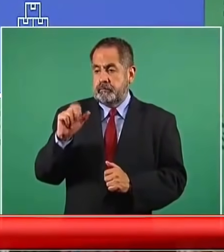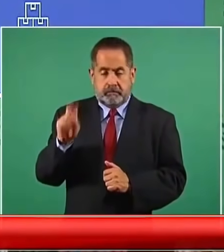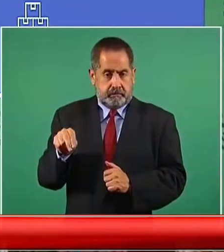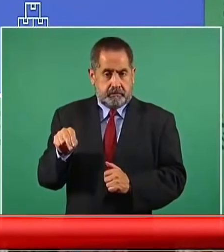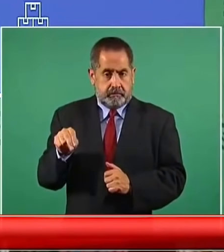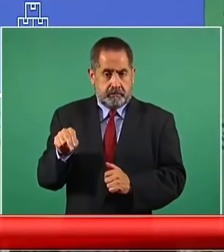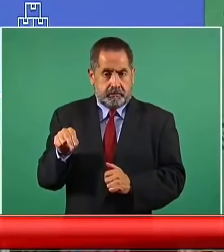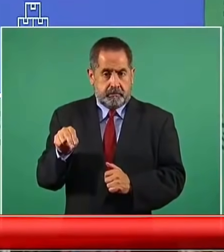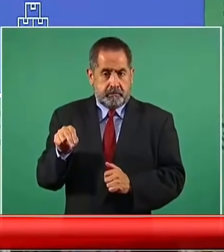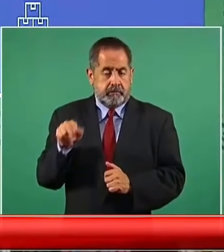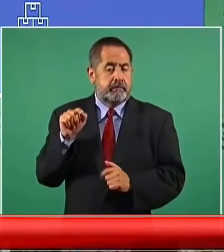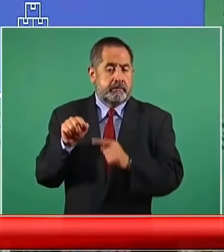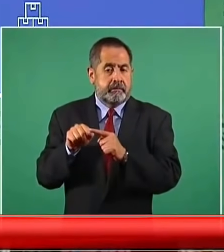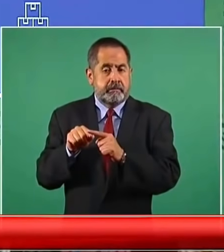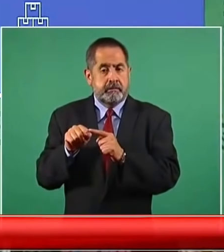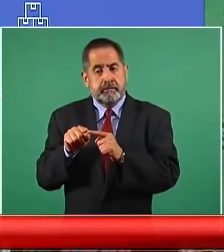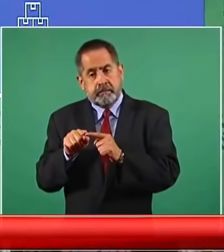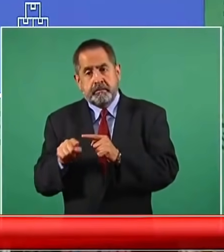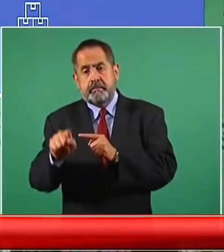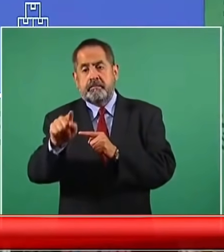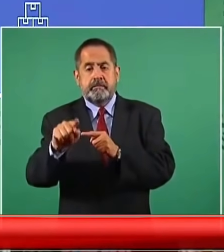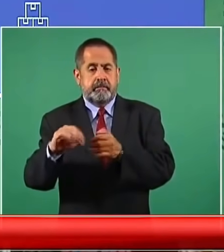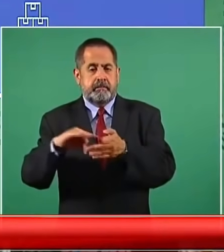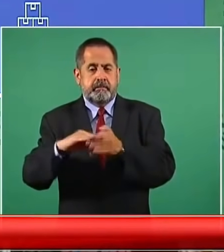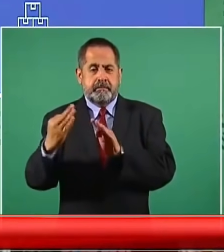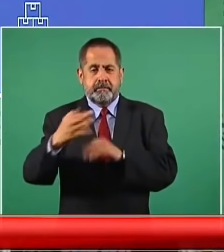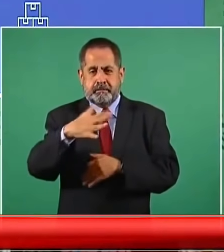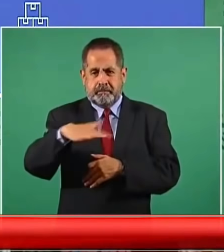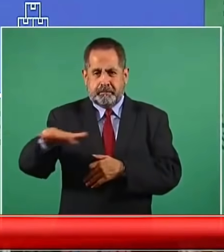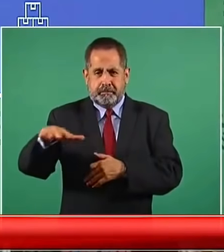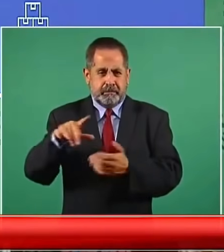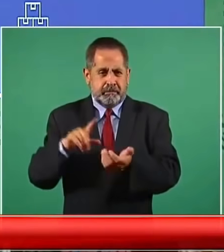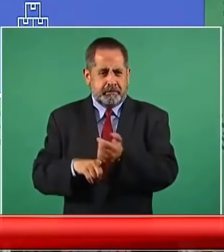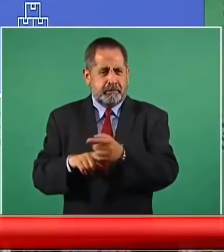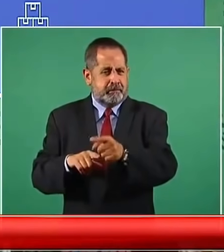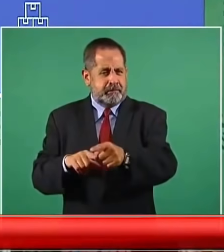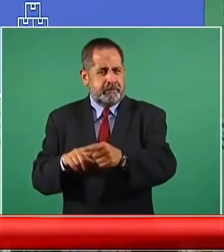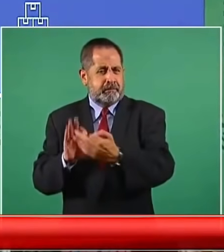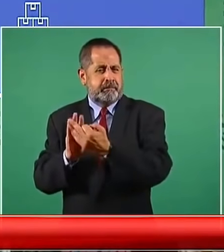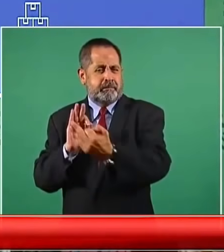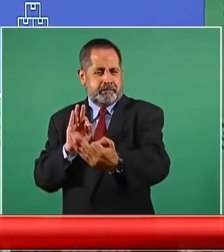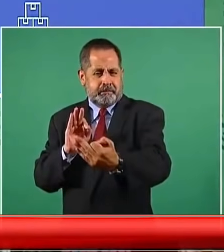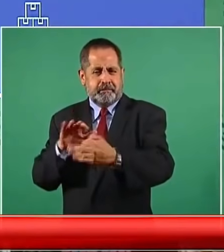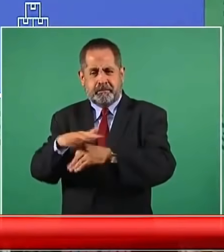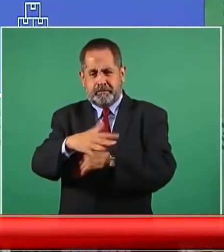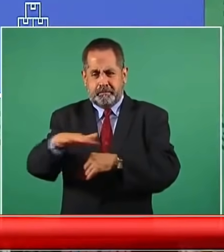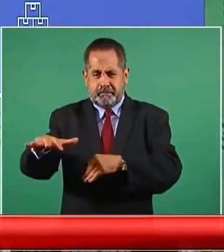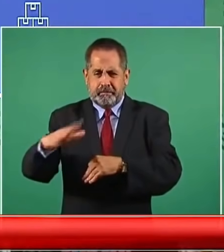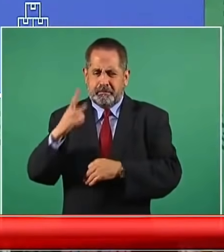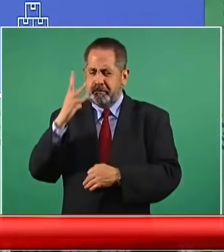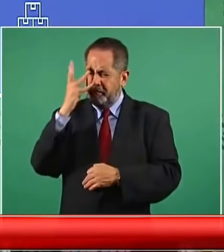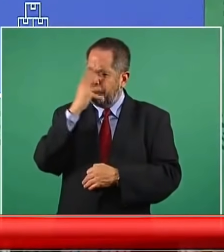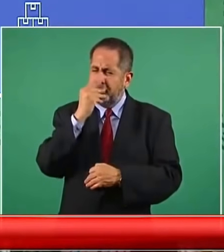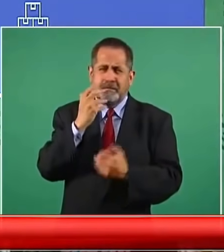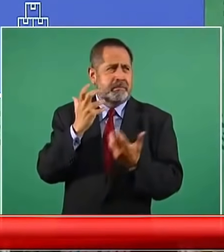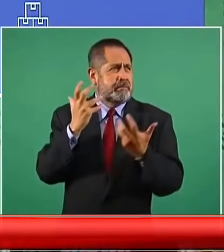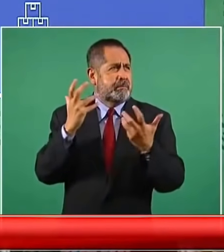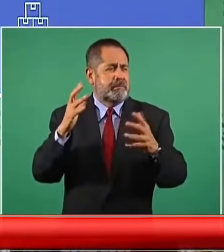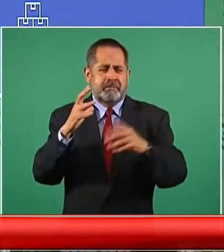que lleva allá a la costa, a Holbox, que es un paraíso.